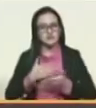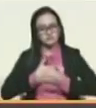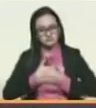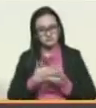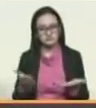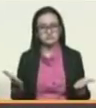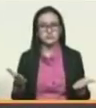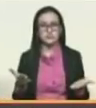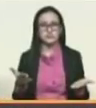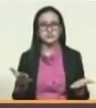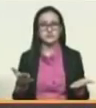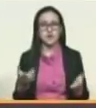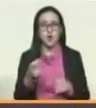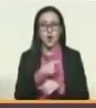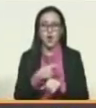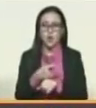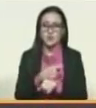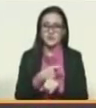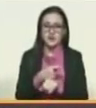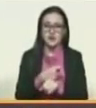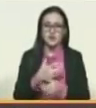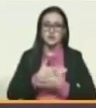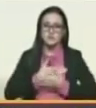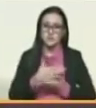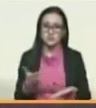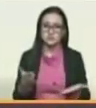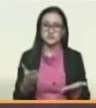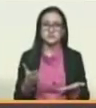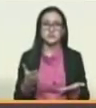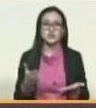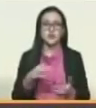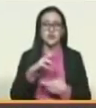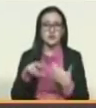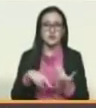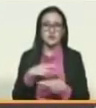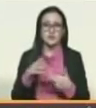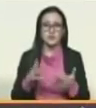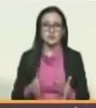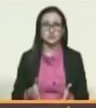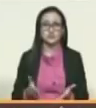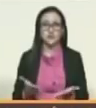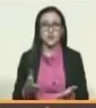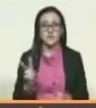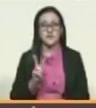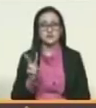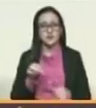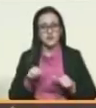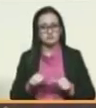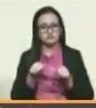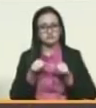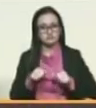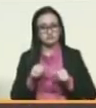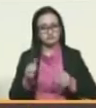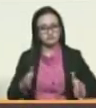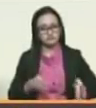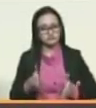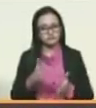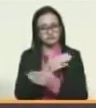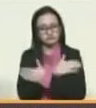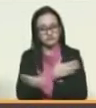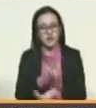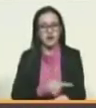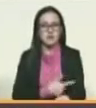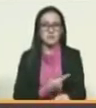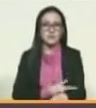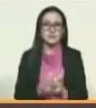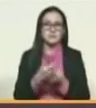del gobierno bolivariano, la disposición de las fuerzas de la revolución a que Venezuela mantenga su cauce de fraternidad, de hermandad